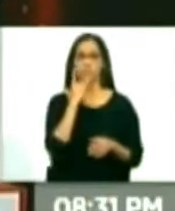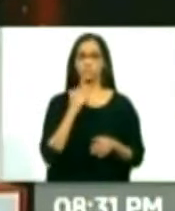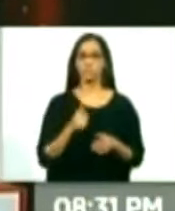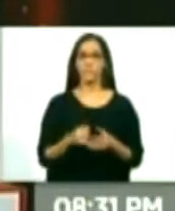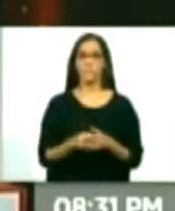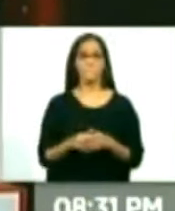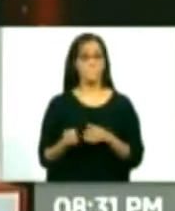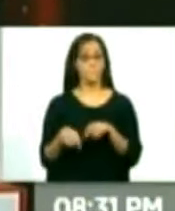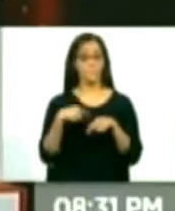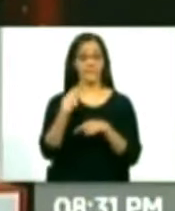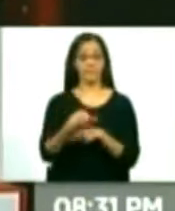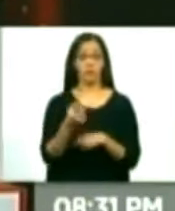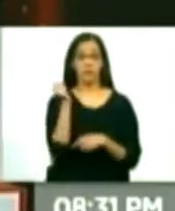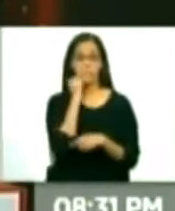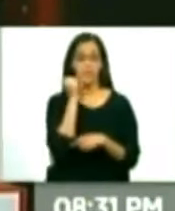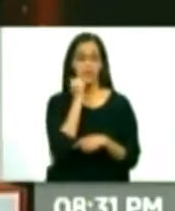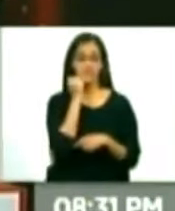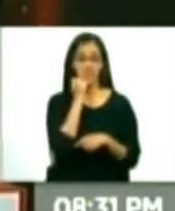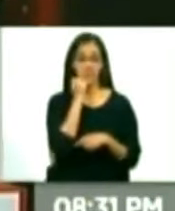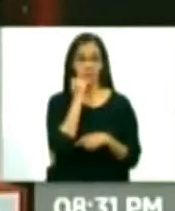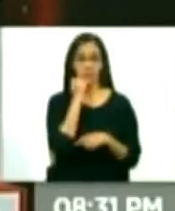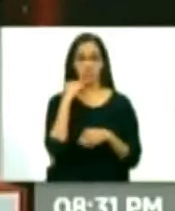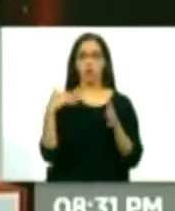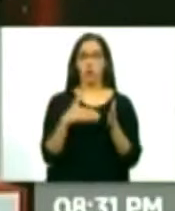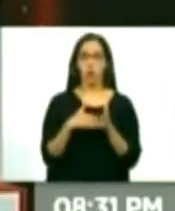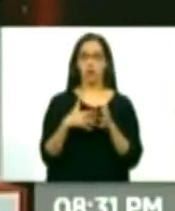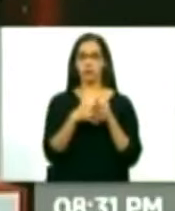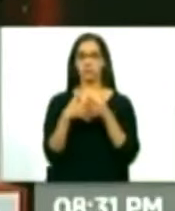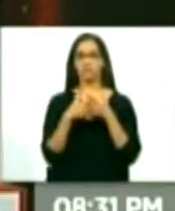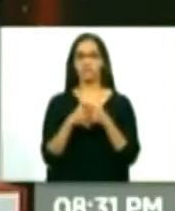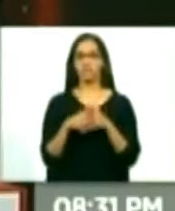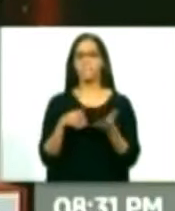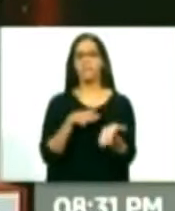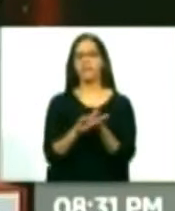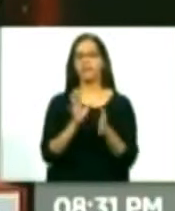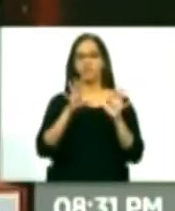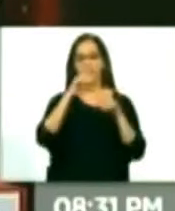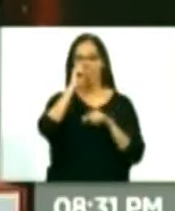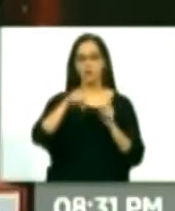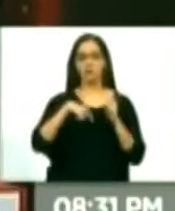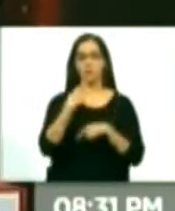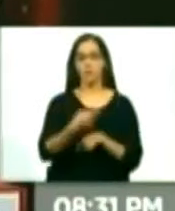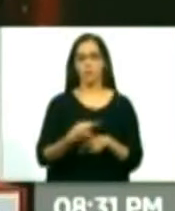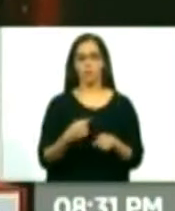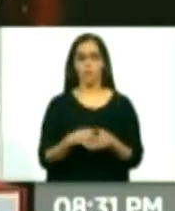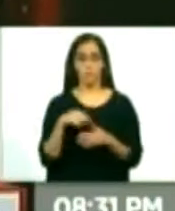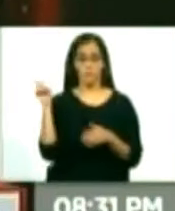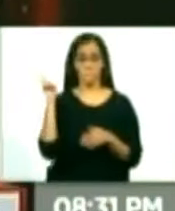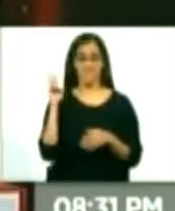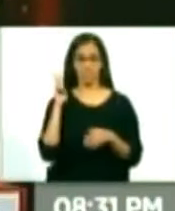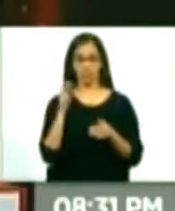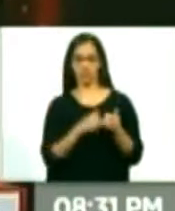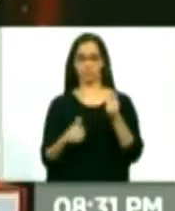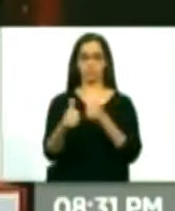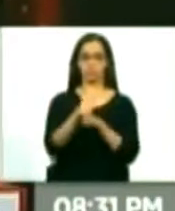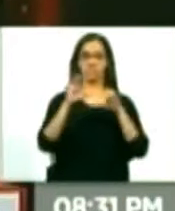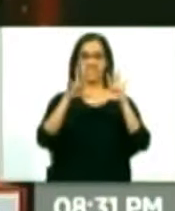La siguiente manifestación contra el neoliberalismo ocurrió 10 años después. 10 años. Venezuela se adelantó 10